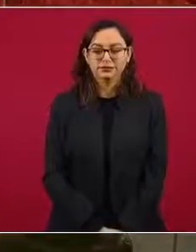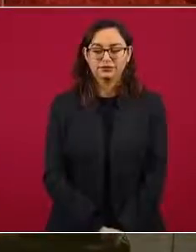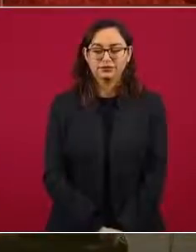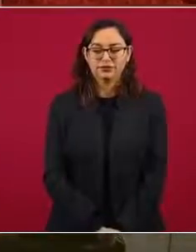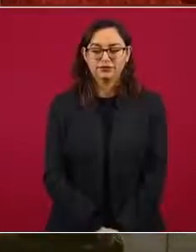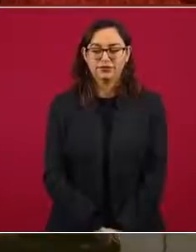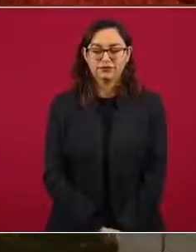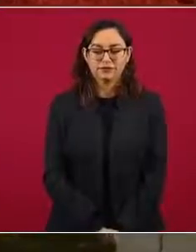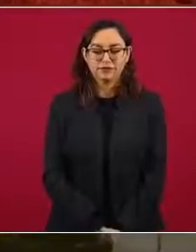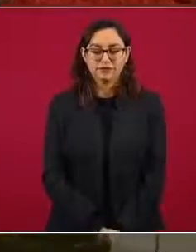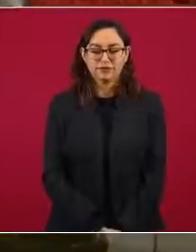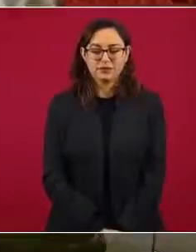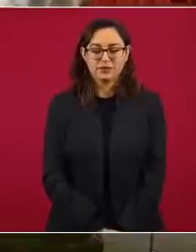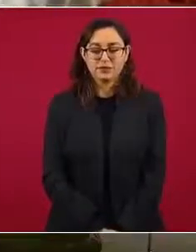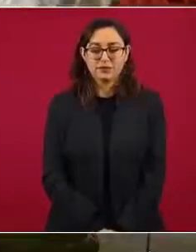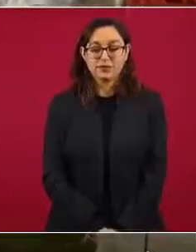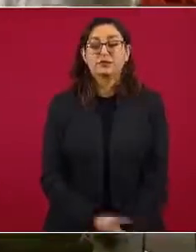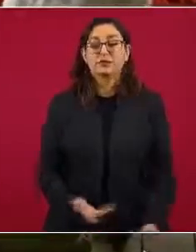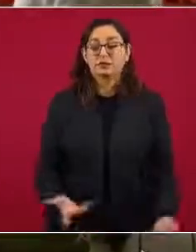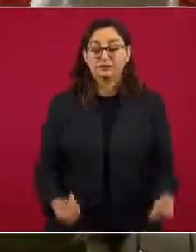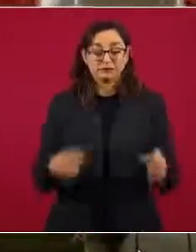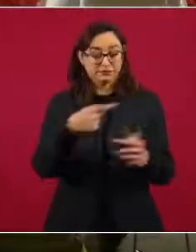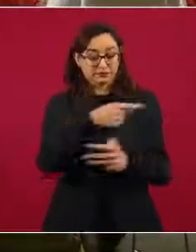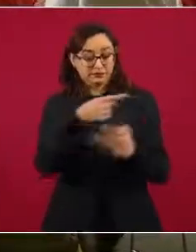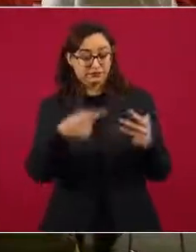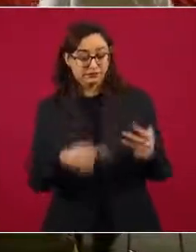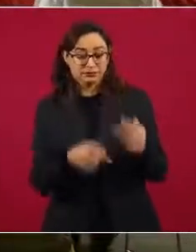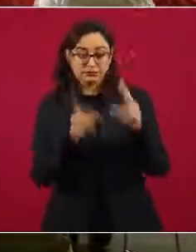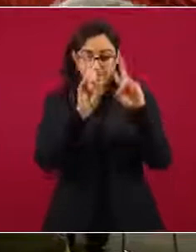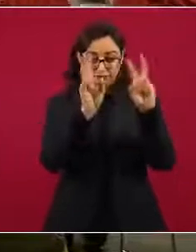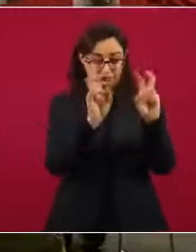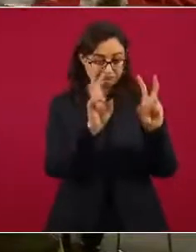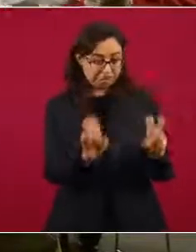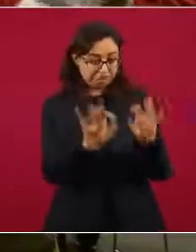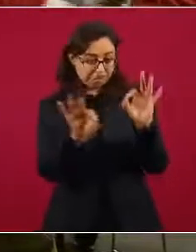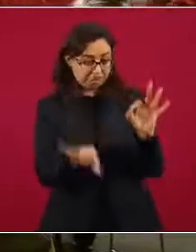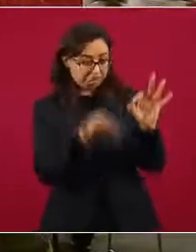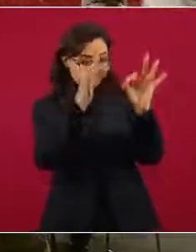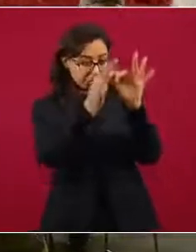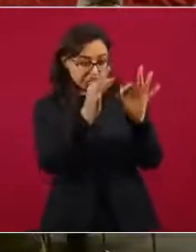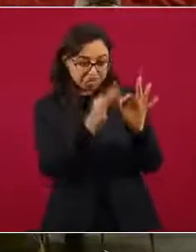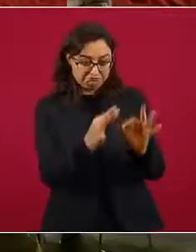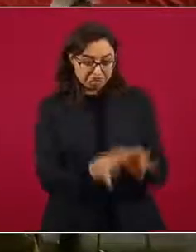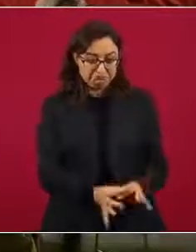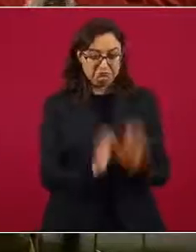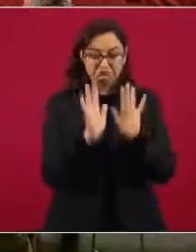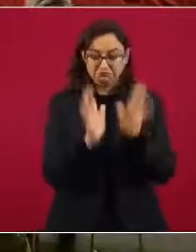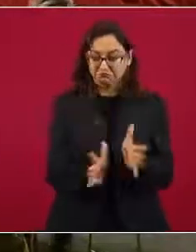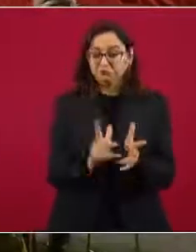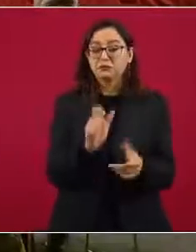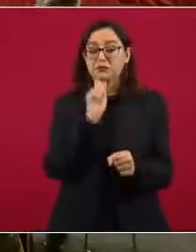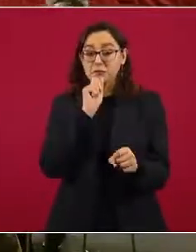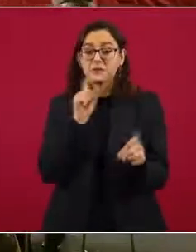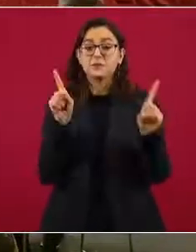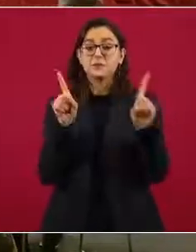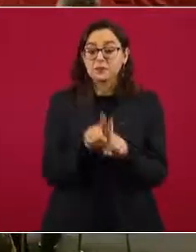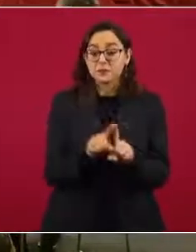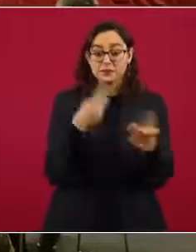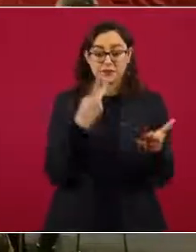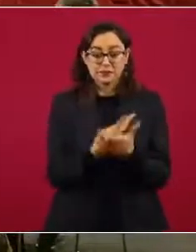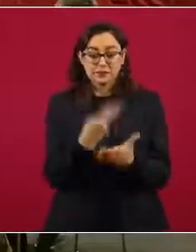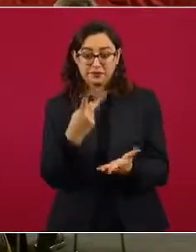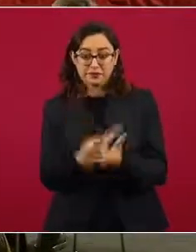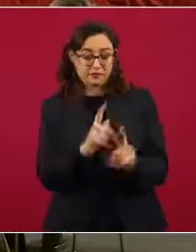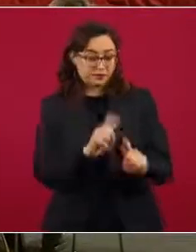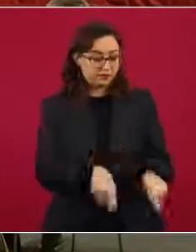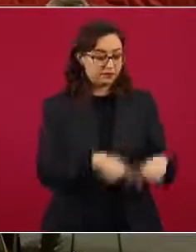Bueno, hemos concluido la exposición, la entrega de las condecoraciones